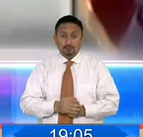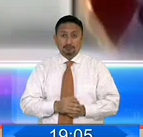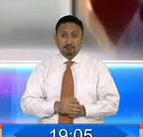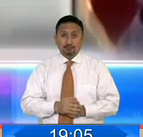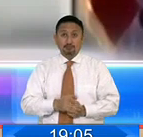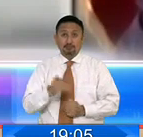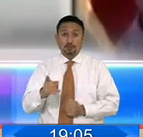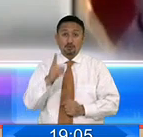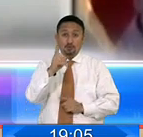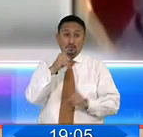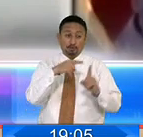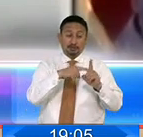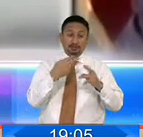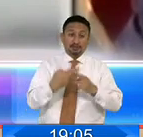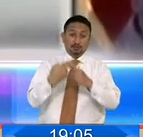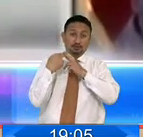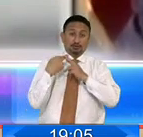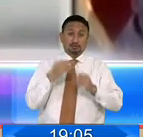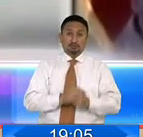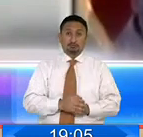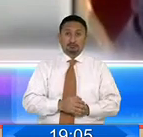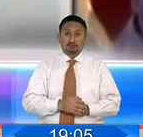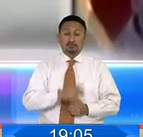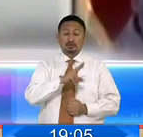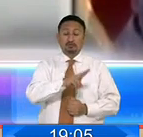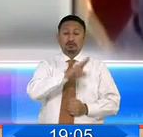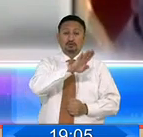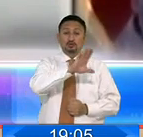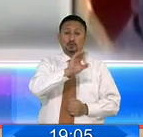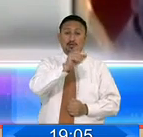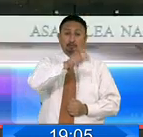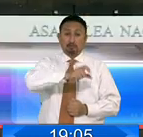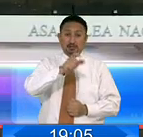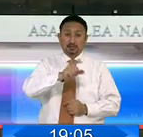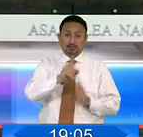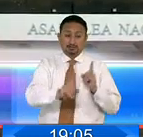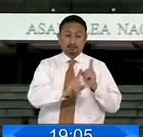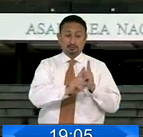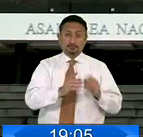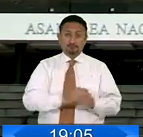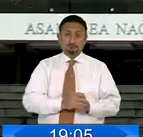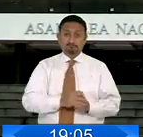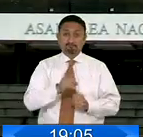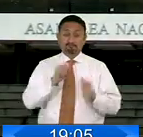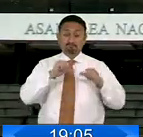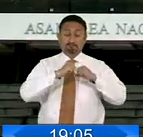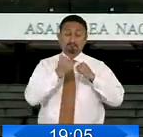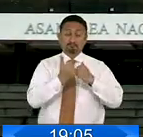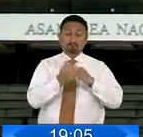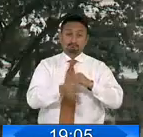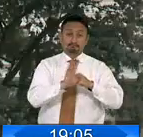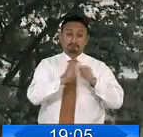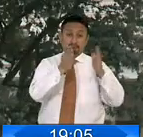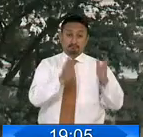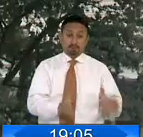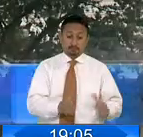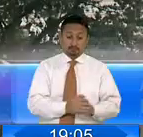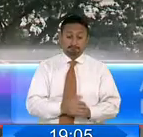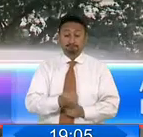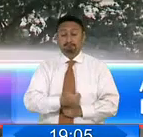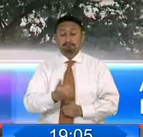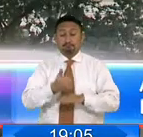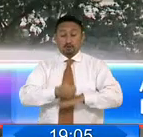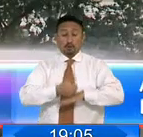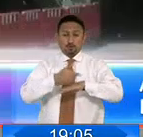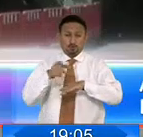debe custodiar a 200 privados de la libertad varios asambleístas cuestionaron el trabajo que realizan las